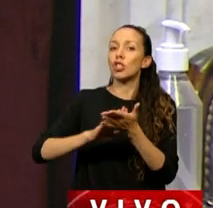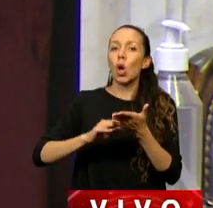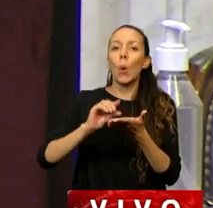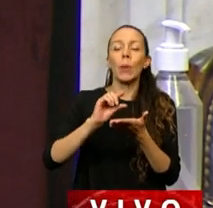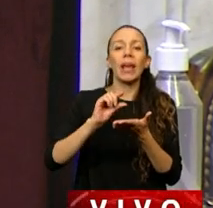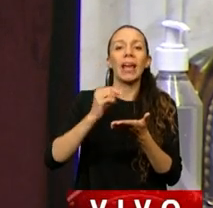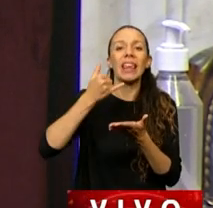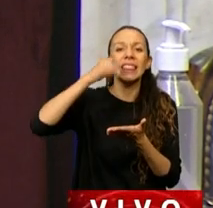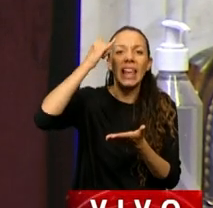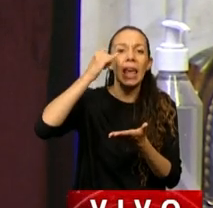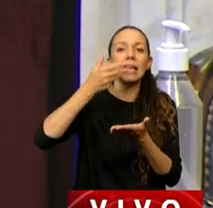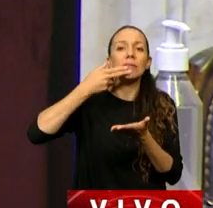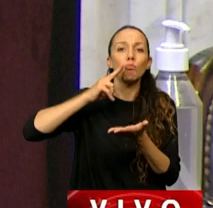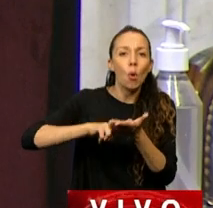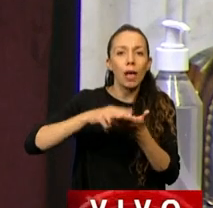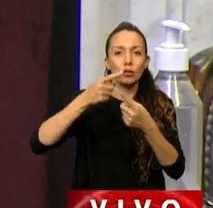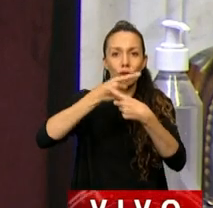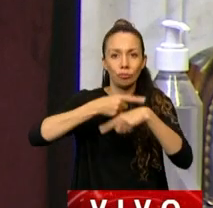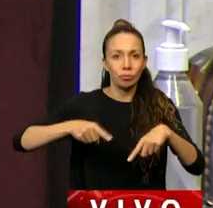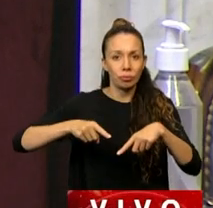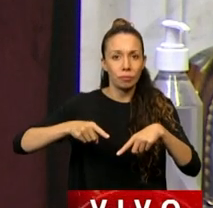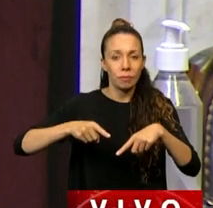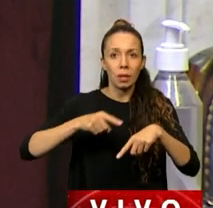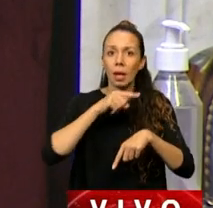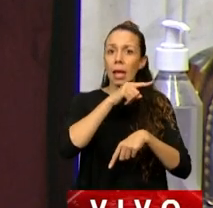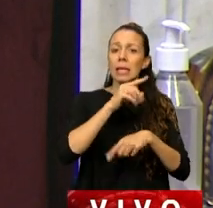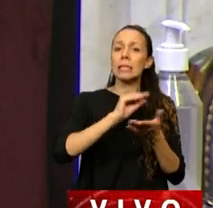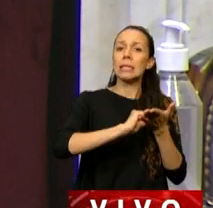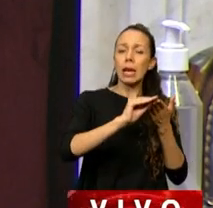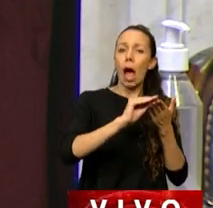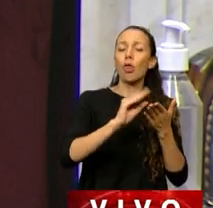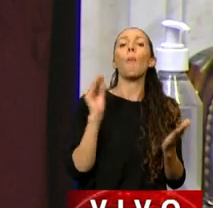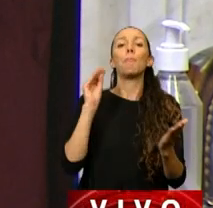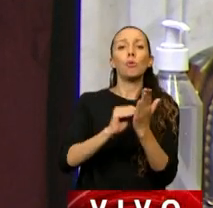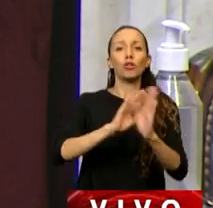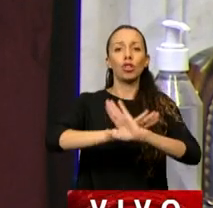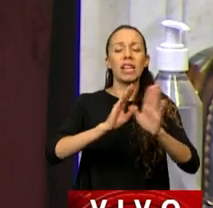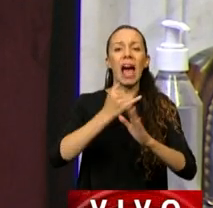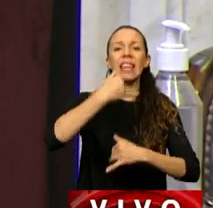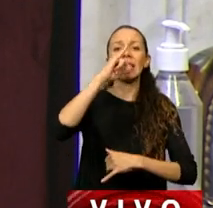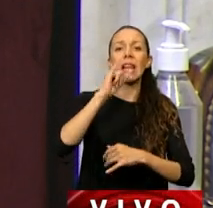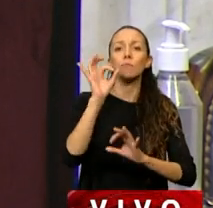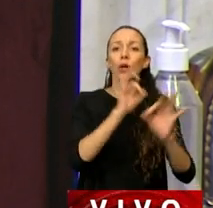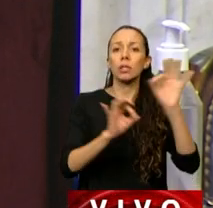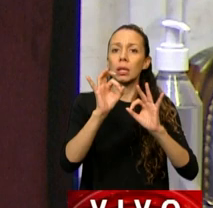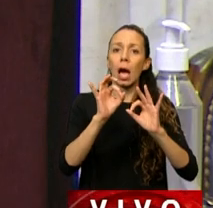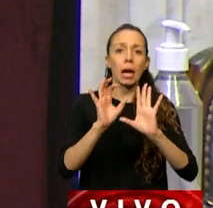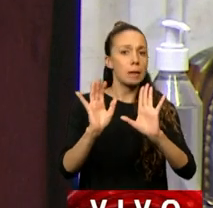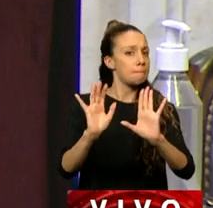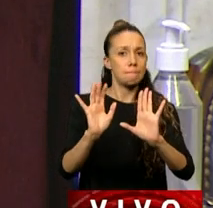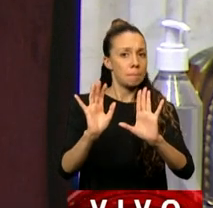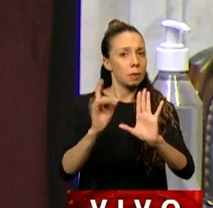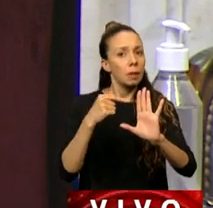una tasa, no corresponde. Deberíamos devolverle esta ley al Senado para que modifique eso, porque estamos cediendo